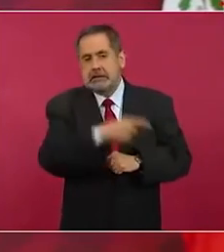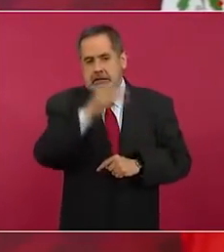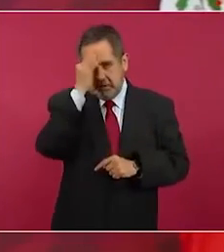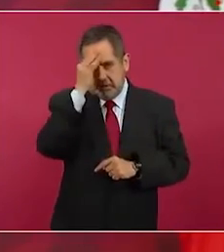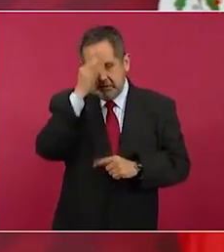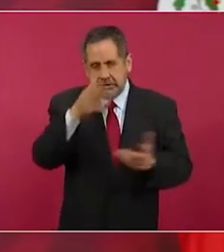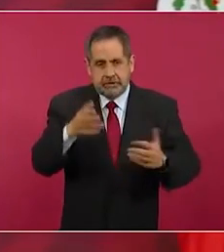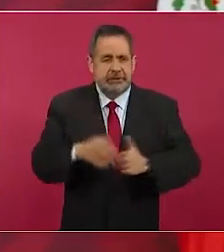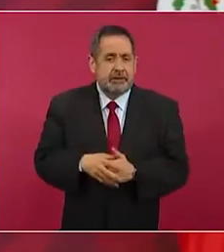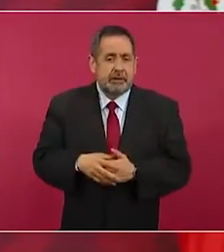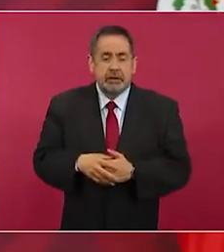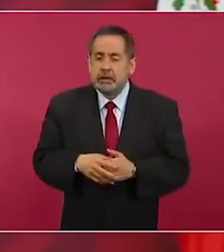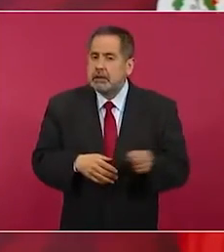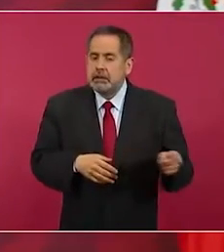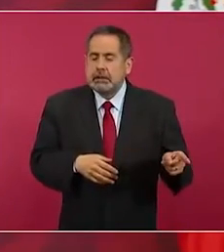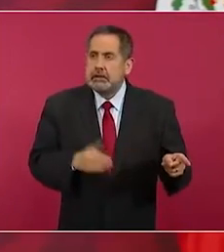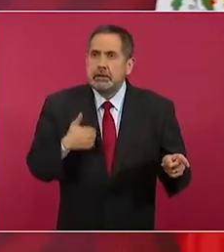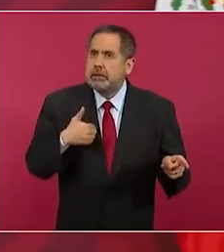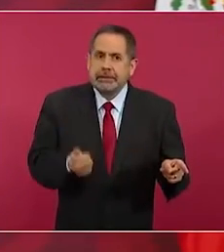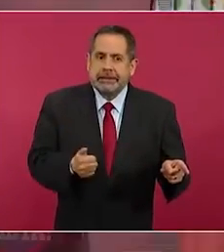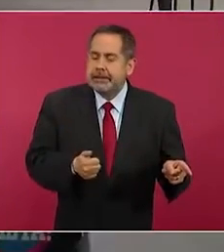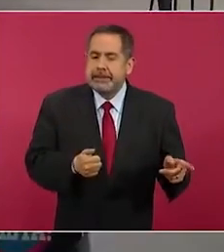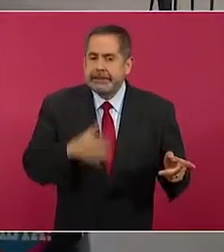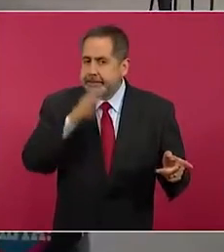Y les cuesta mucho trabajo